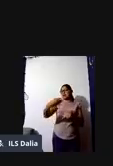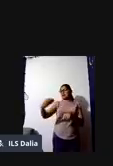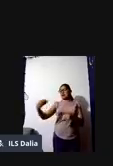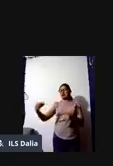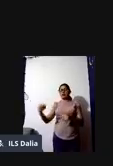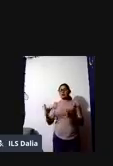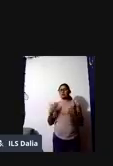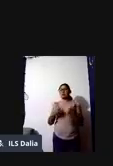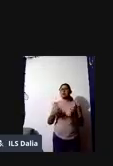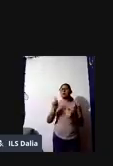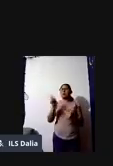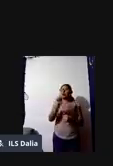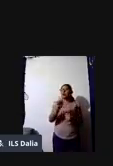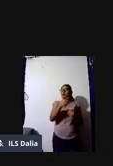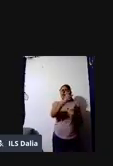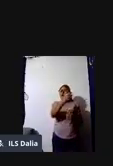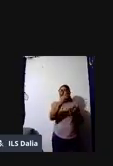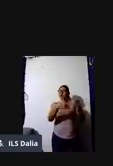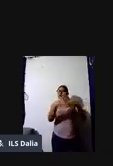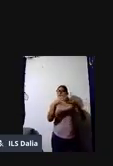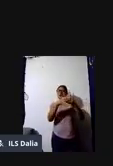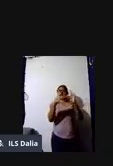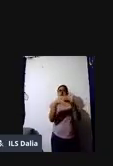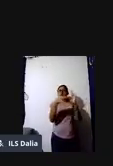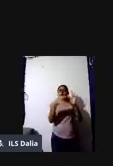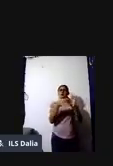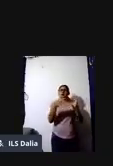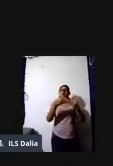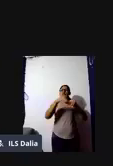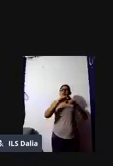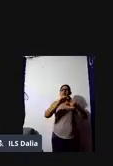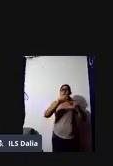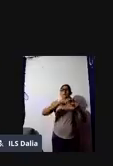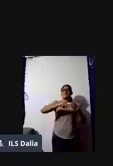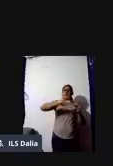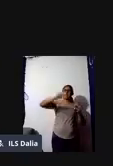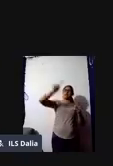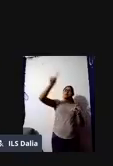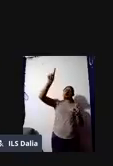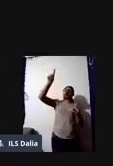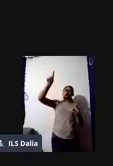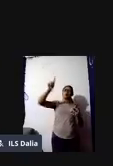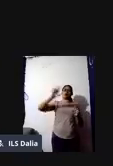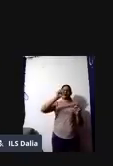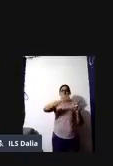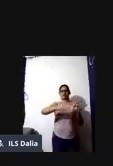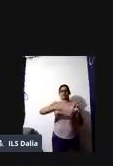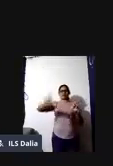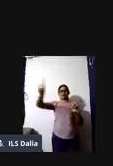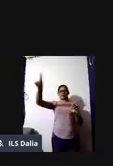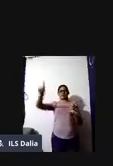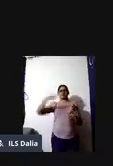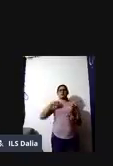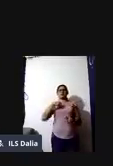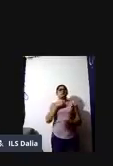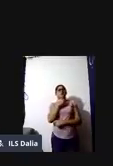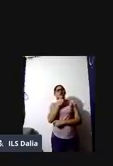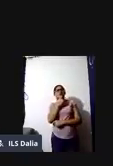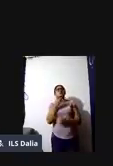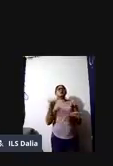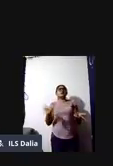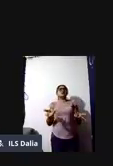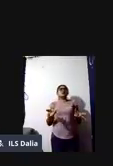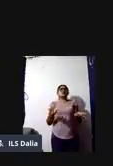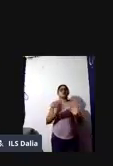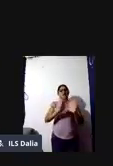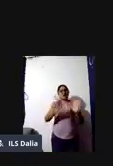hablan de un pico, bueno, pues es porque viene el momento más álgido. Y nosotros podríamos pensar que después de todo este tiempo, pues debería de ir hacia